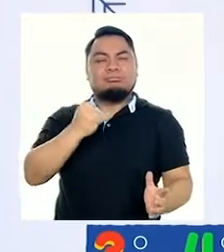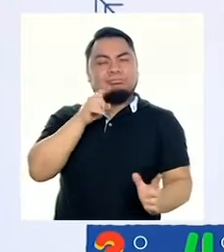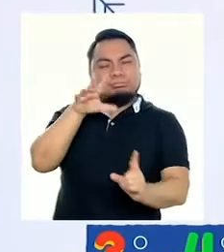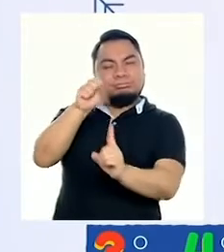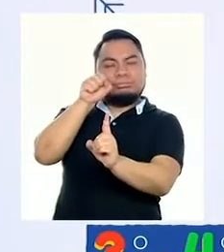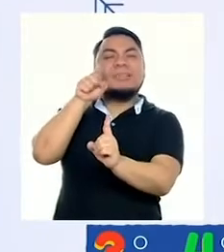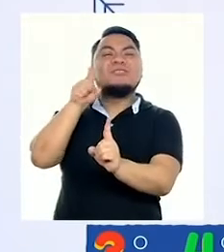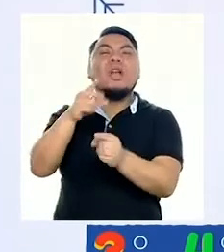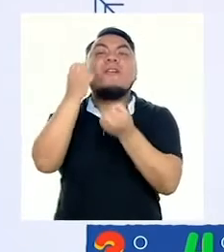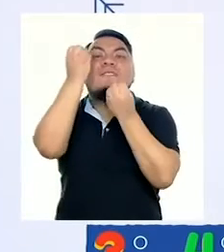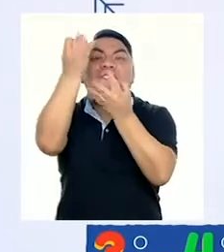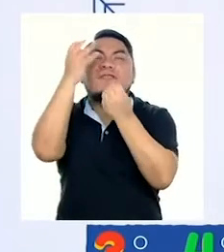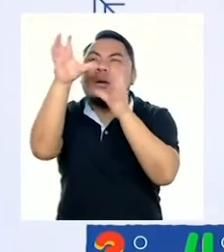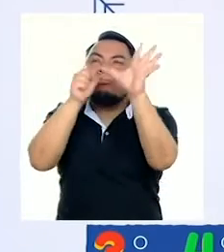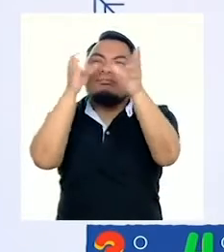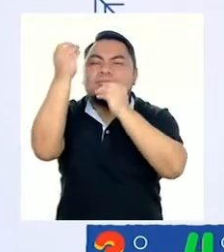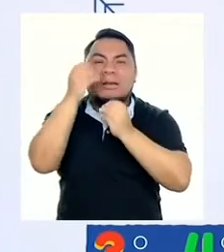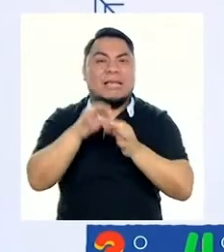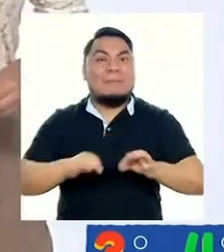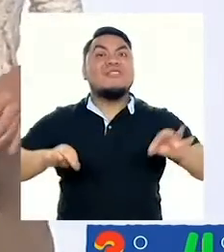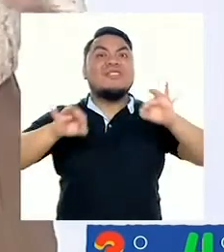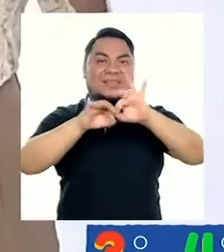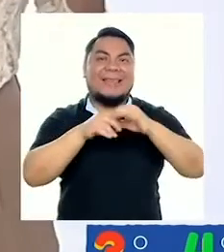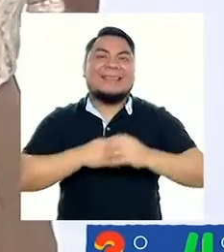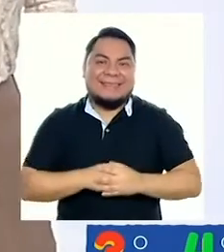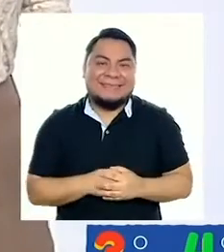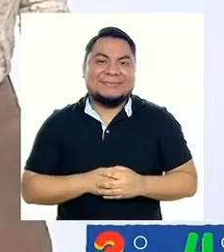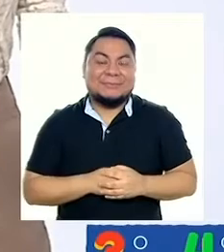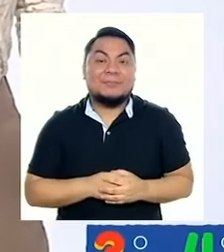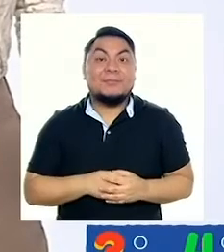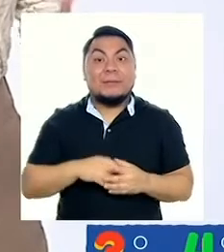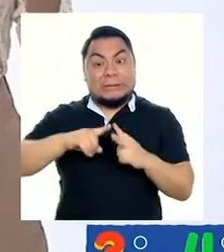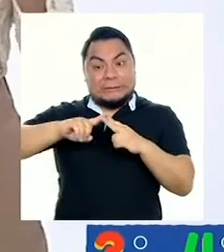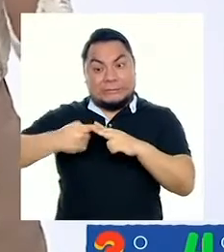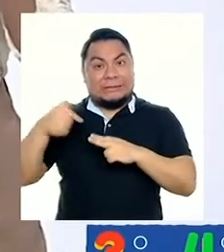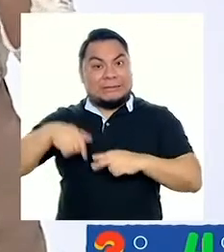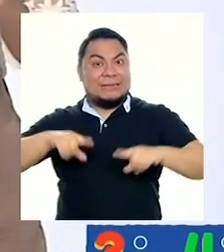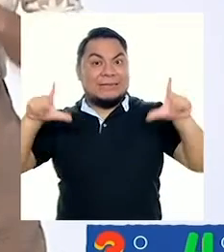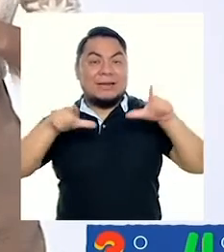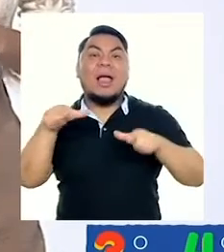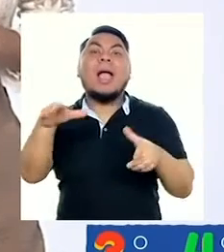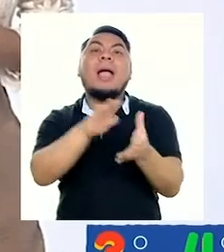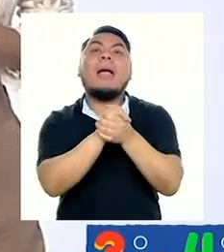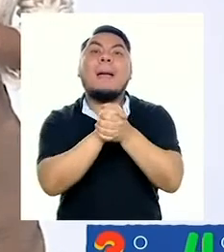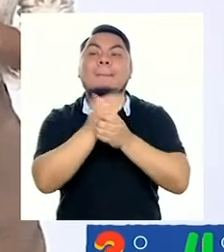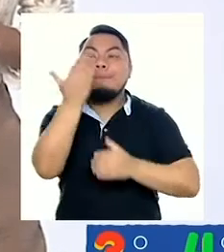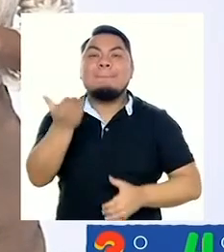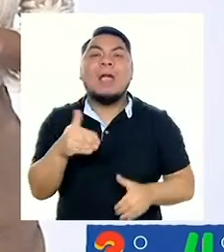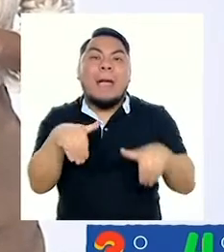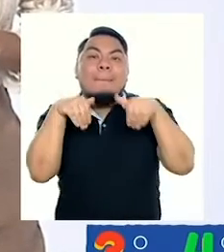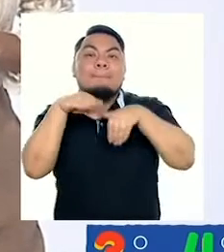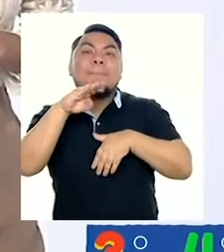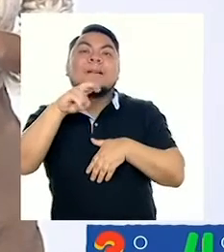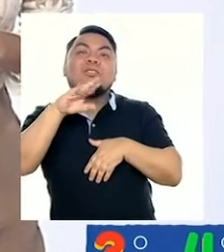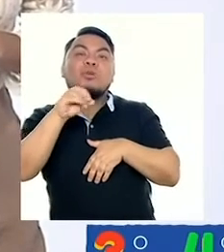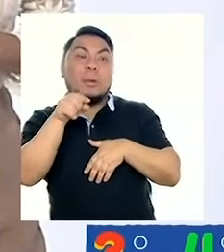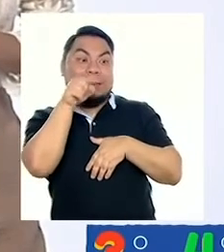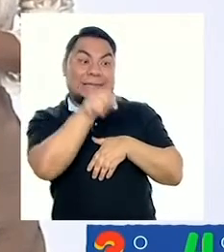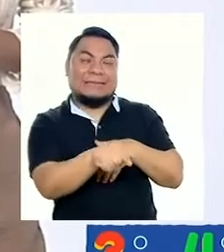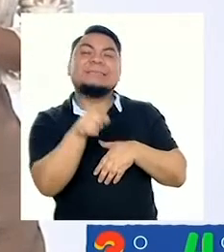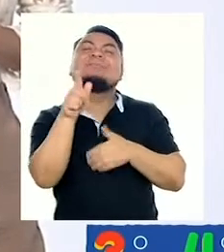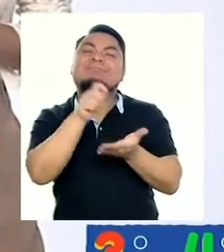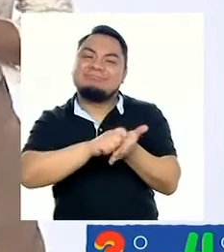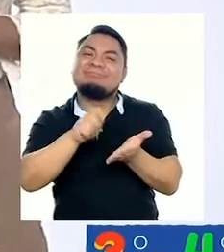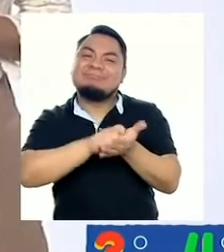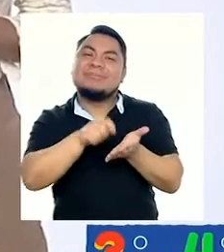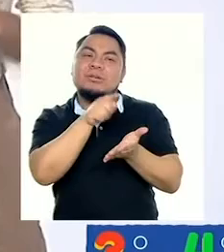identificado aquellos datos más importantes. Al inicio del programa, los amigos de Bartolo observaron que Bartolo